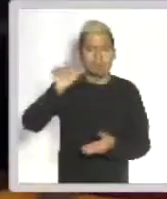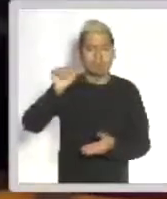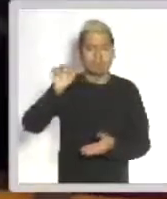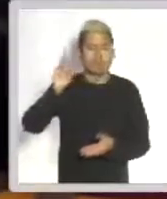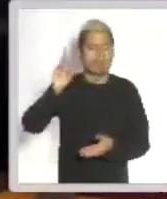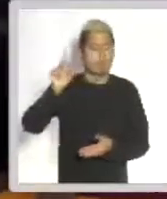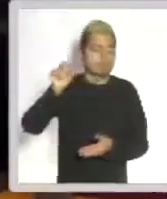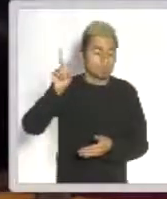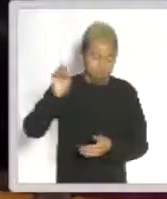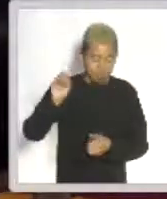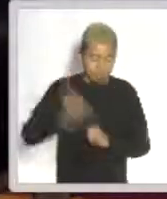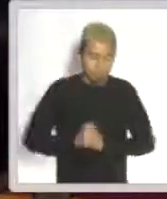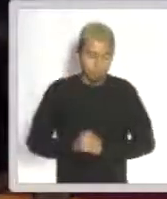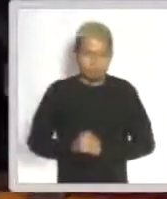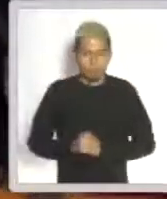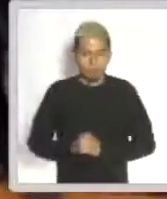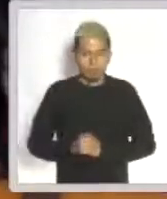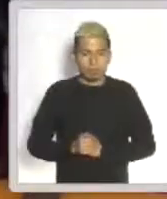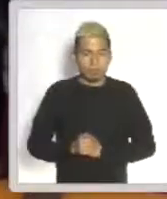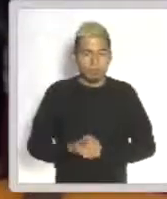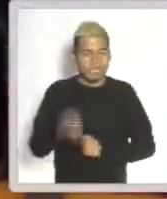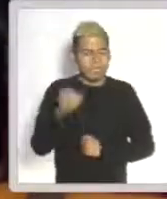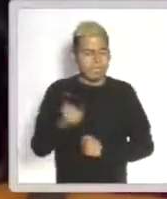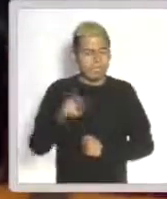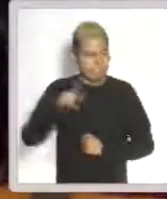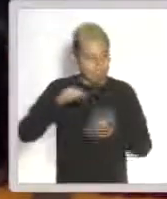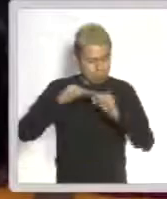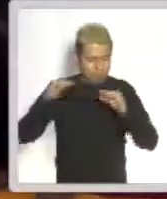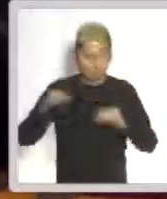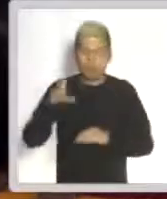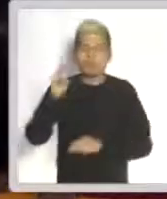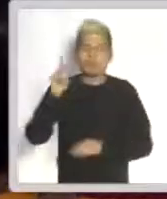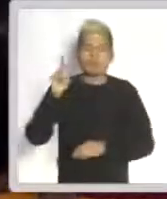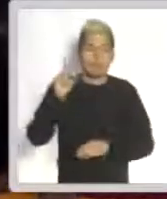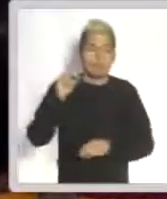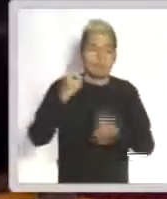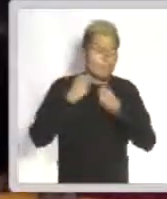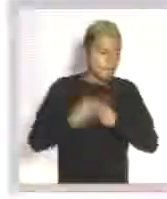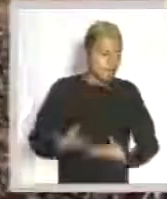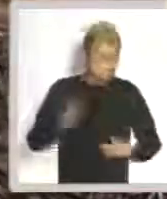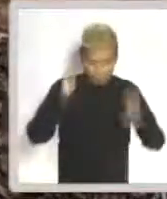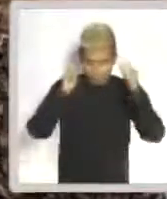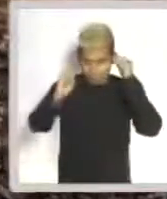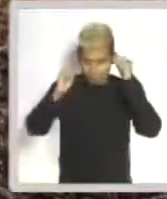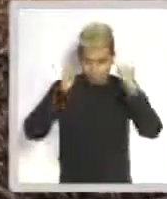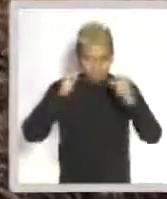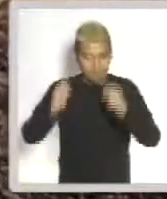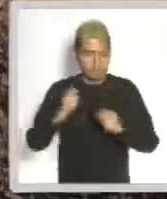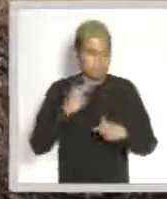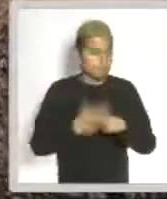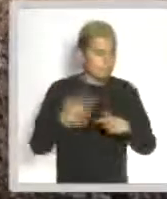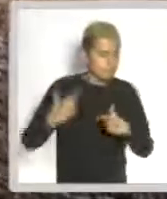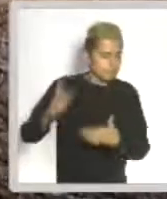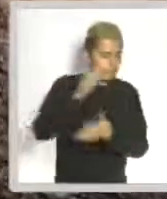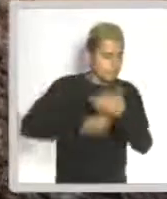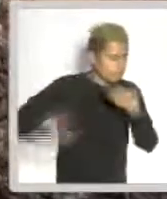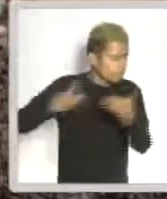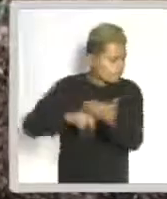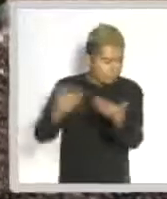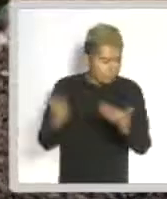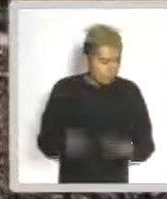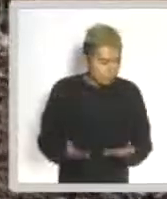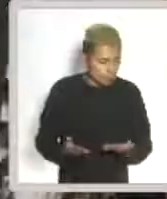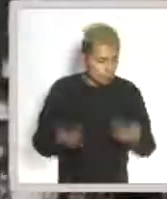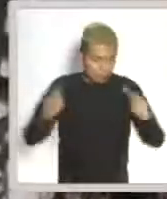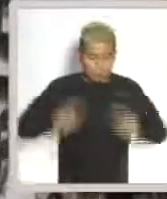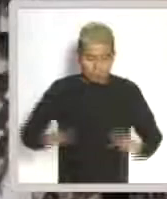y se da en el kilómetro 30 aproximadamente unos pie del control sea una volcadura hasta el lugar llegaron cuerpos de